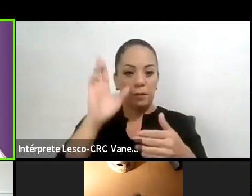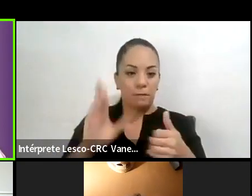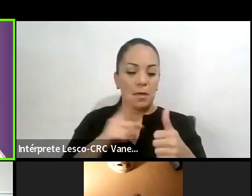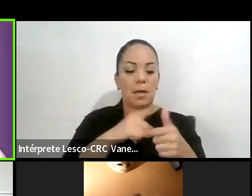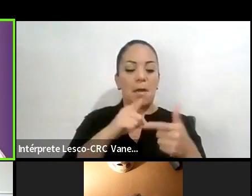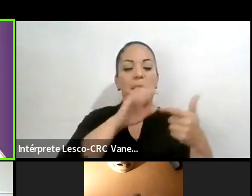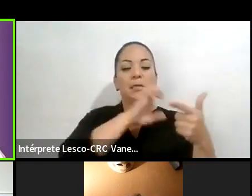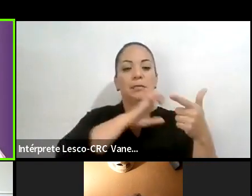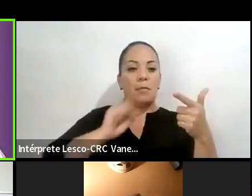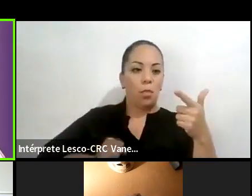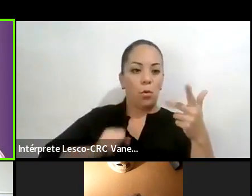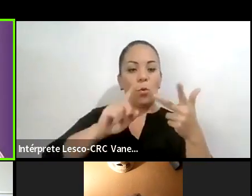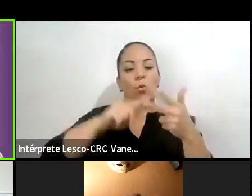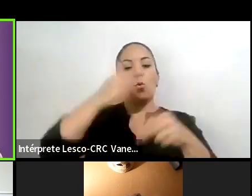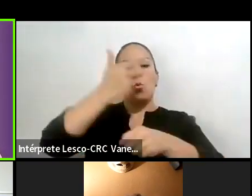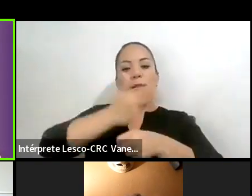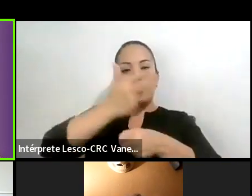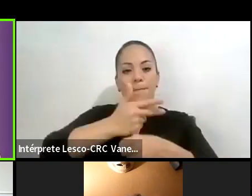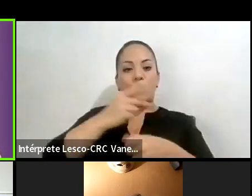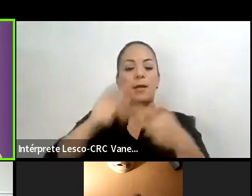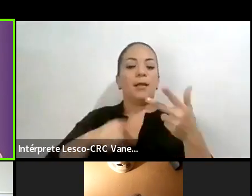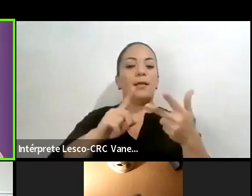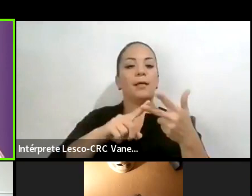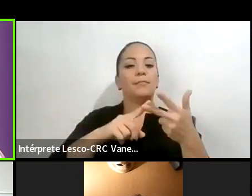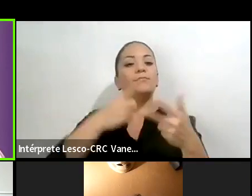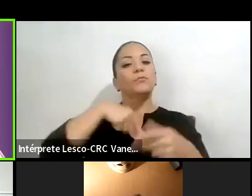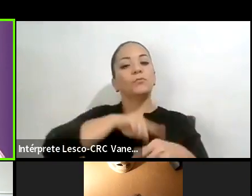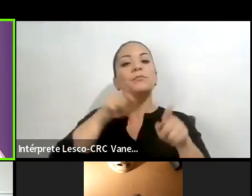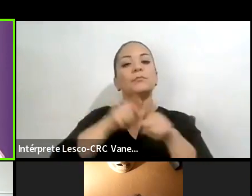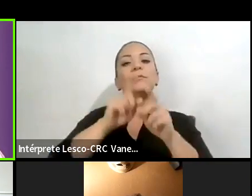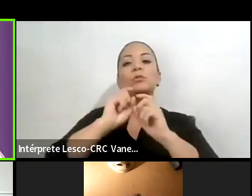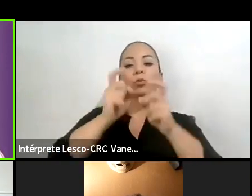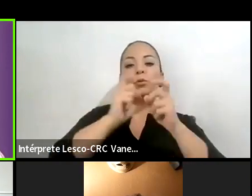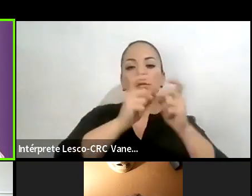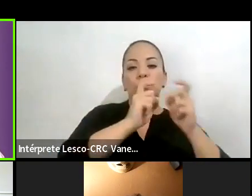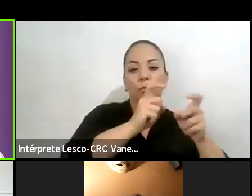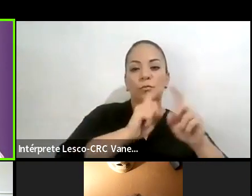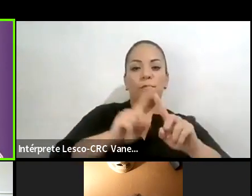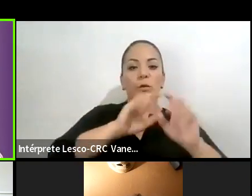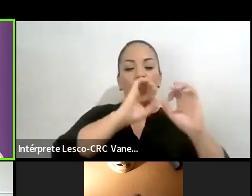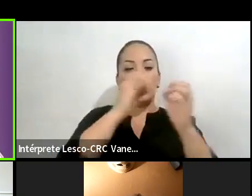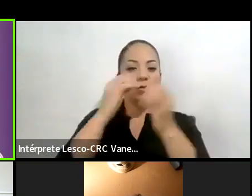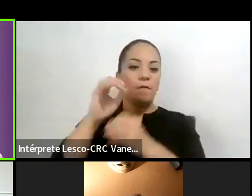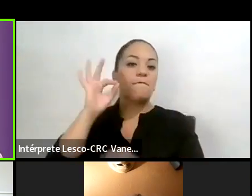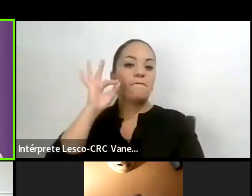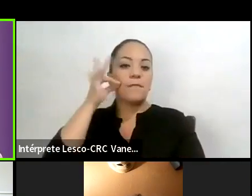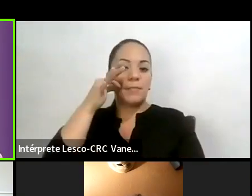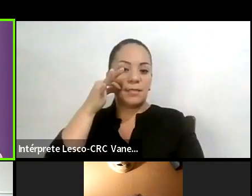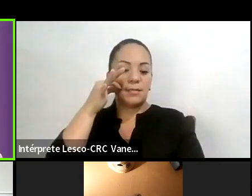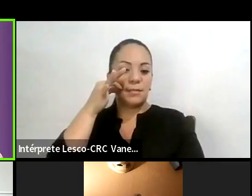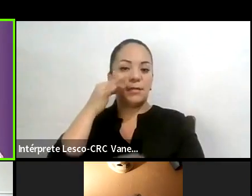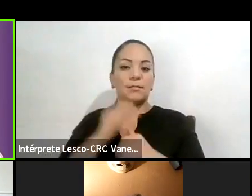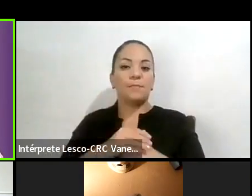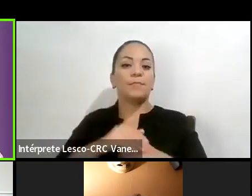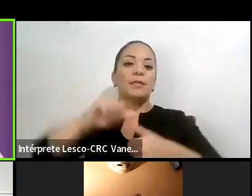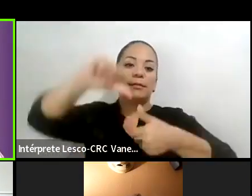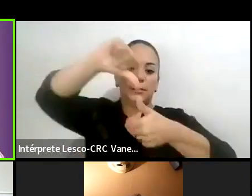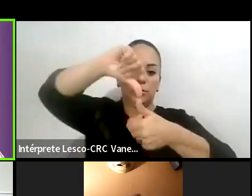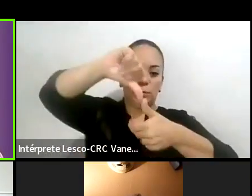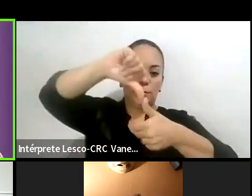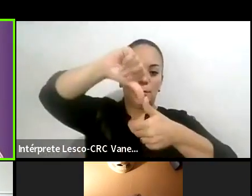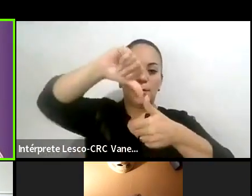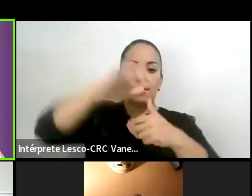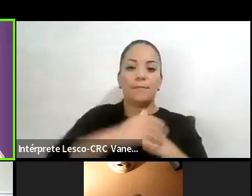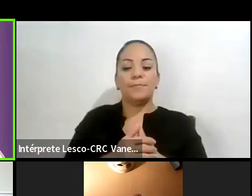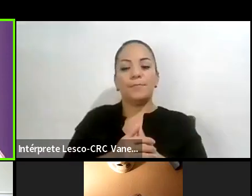de Guatemala. También hemos hecho donación a organizaciones feministas de la sociedad civil en Centroamérica,